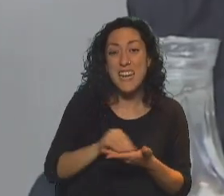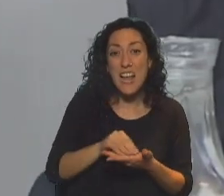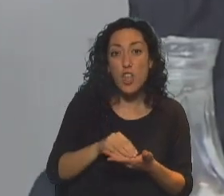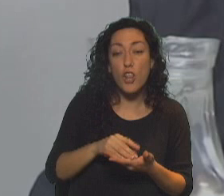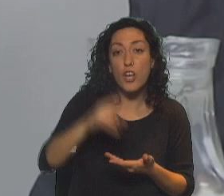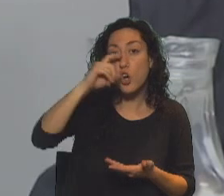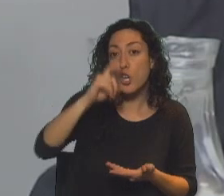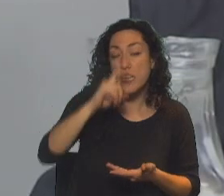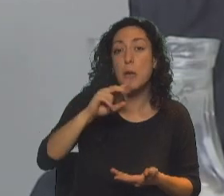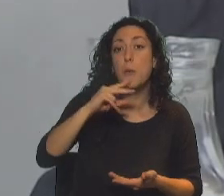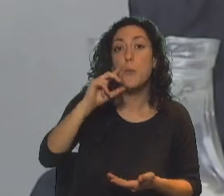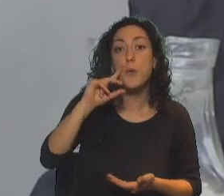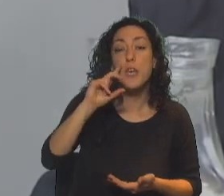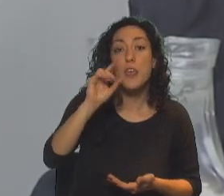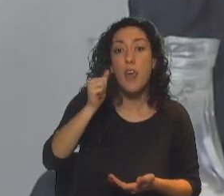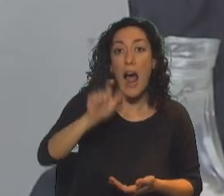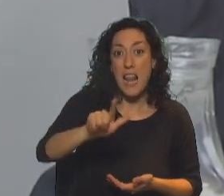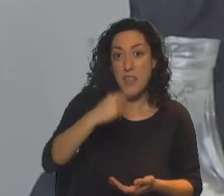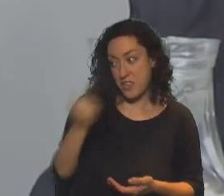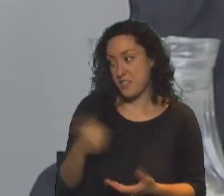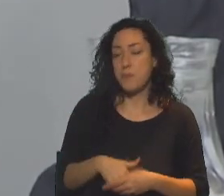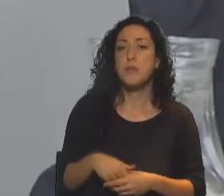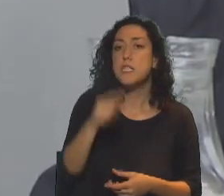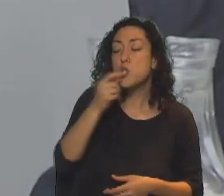Corrientes. Se ha querido mezclar